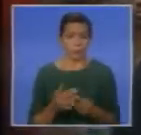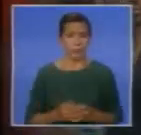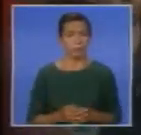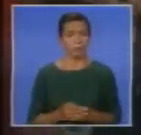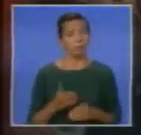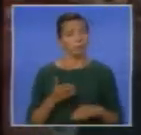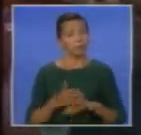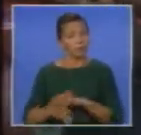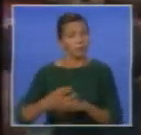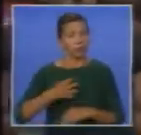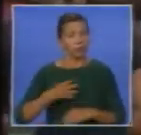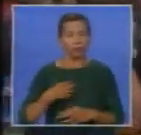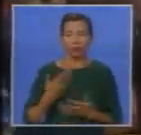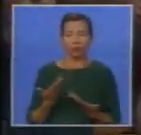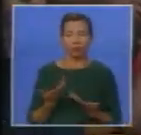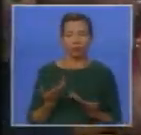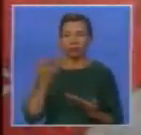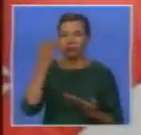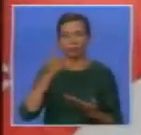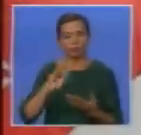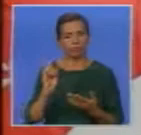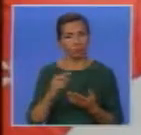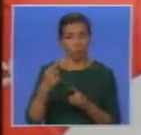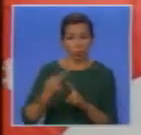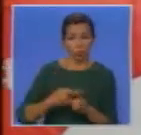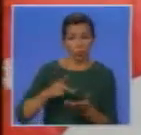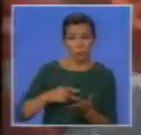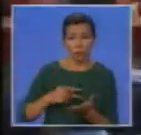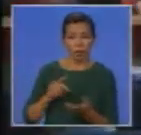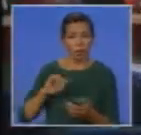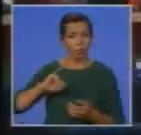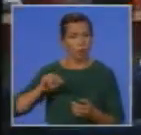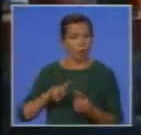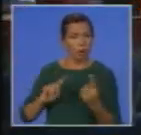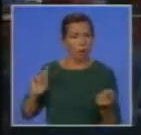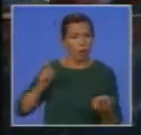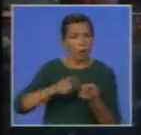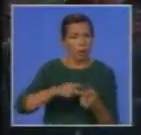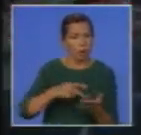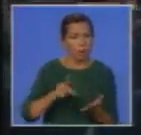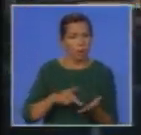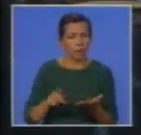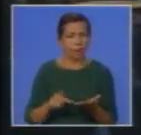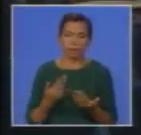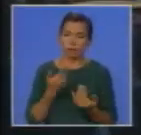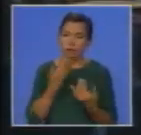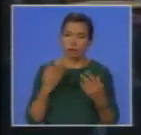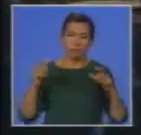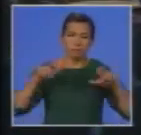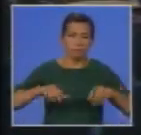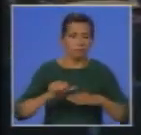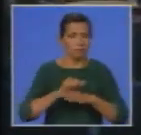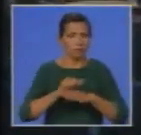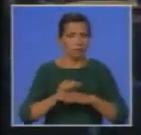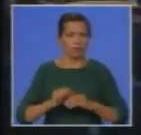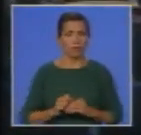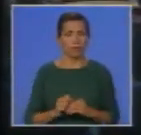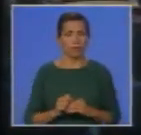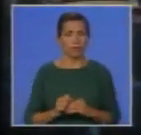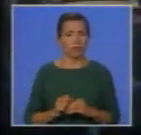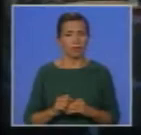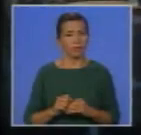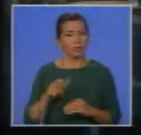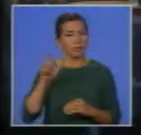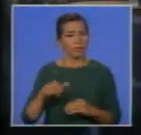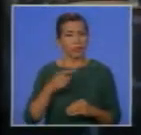no concentrar porque no reciben sueldos desde julio. Y no podemos permitir que se pague a un grupo primero, que